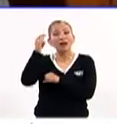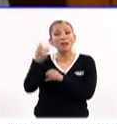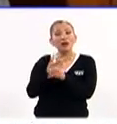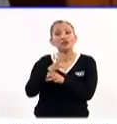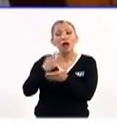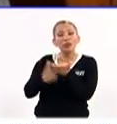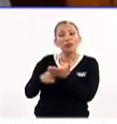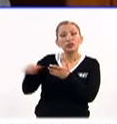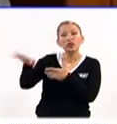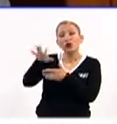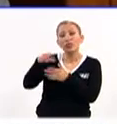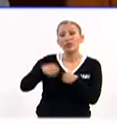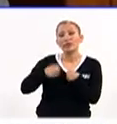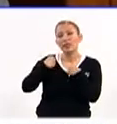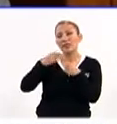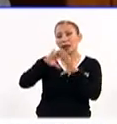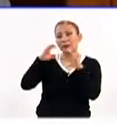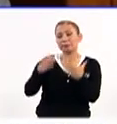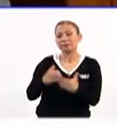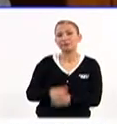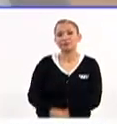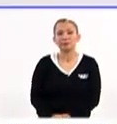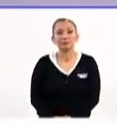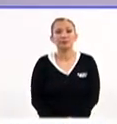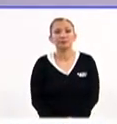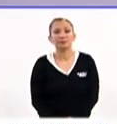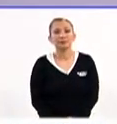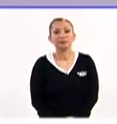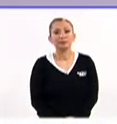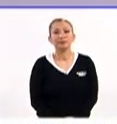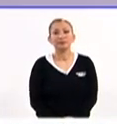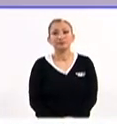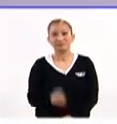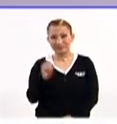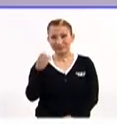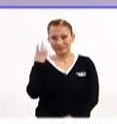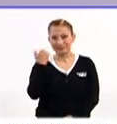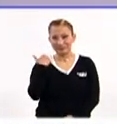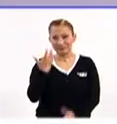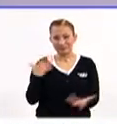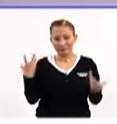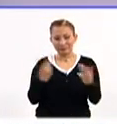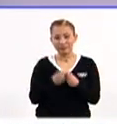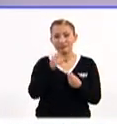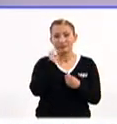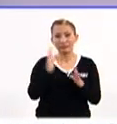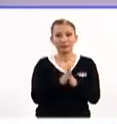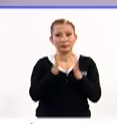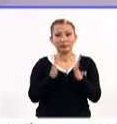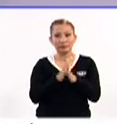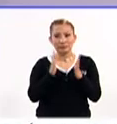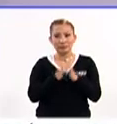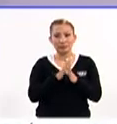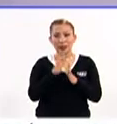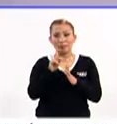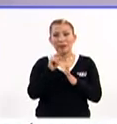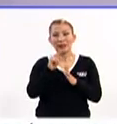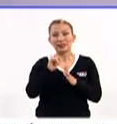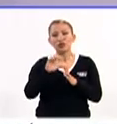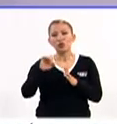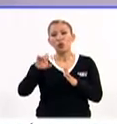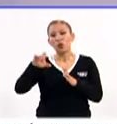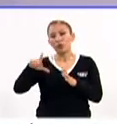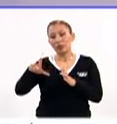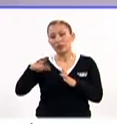la existencia de vida fuera de nuestro planeta. En esta conferencia de prensa conjunta también participó Patrice